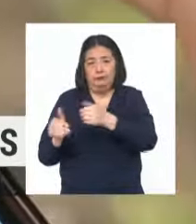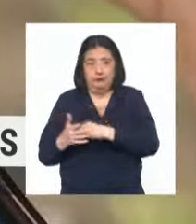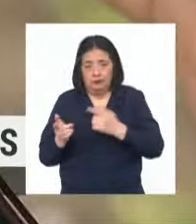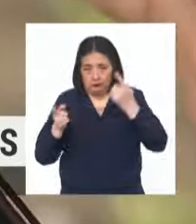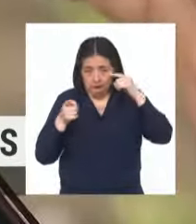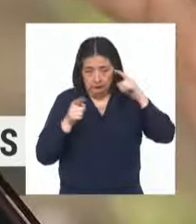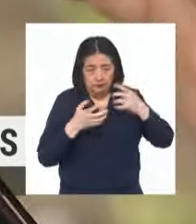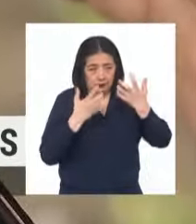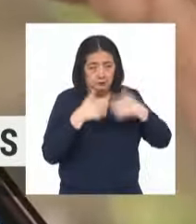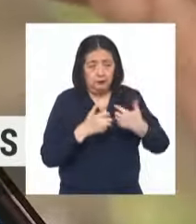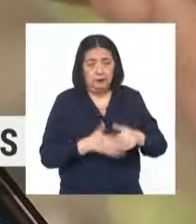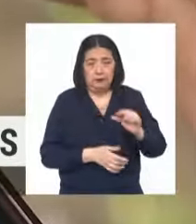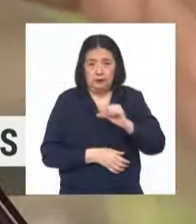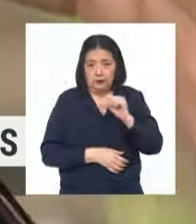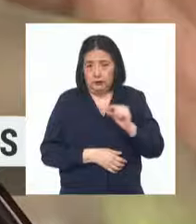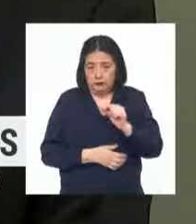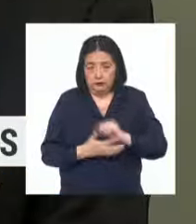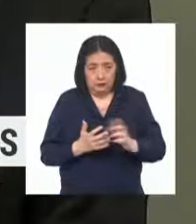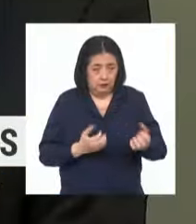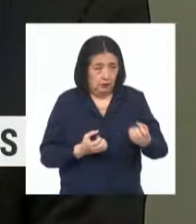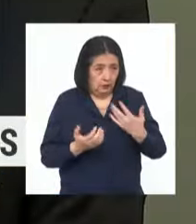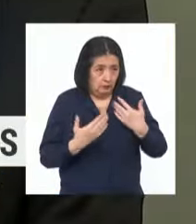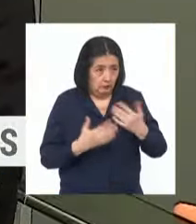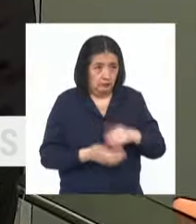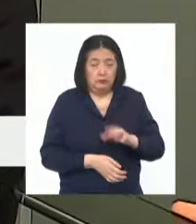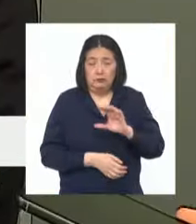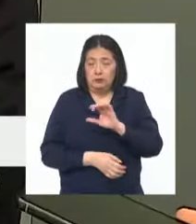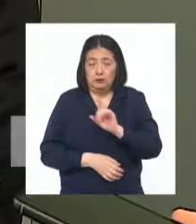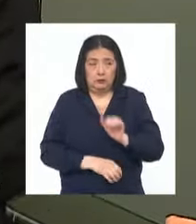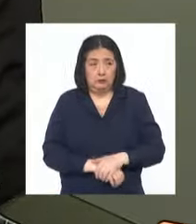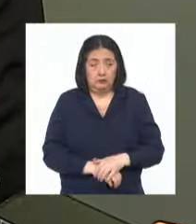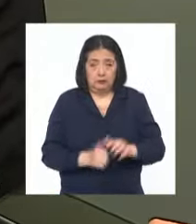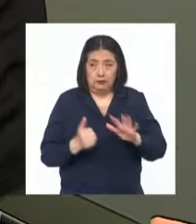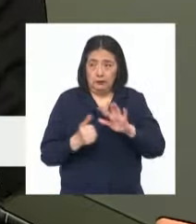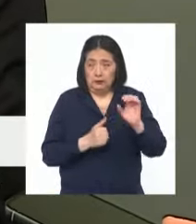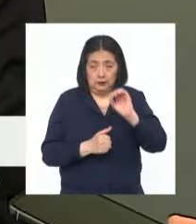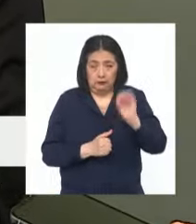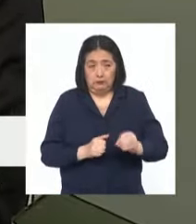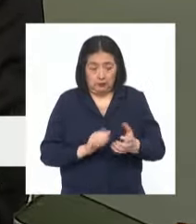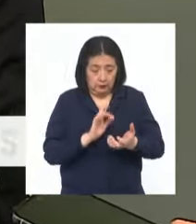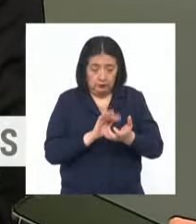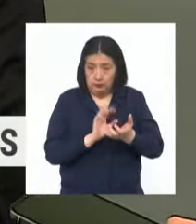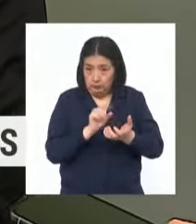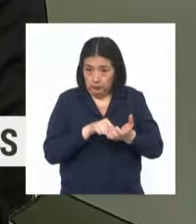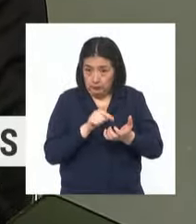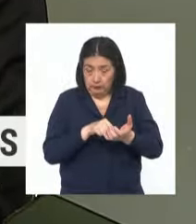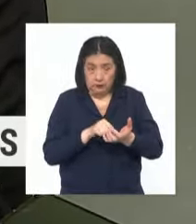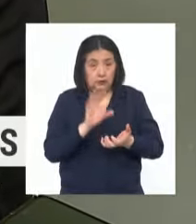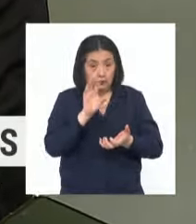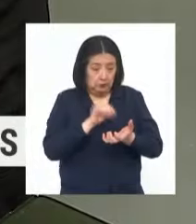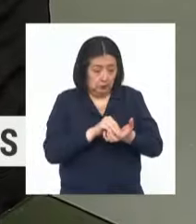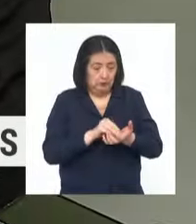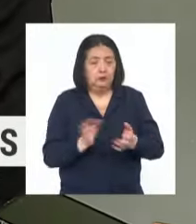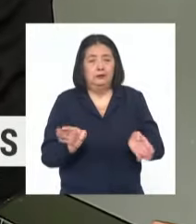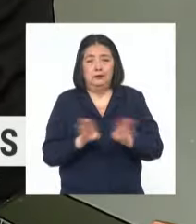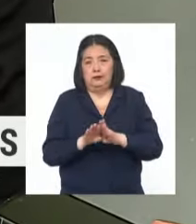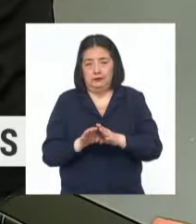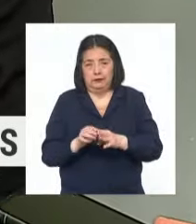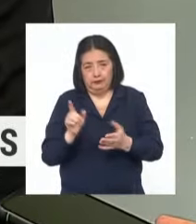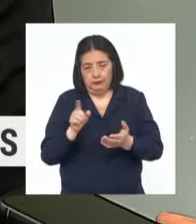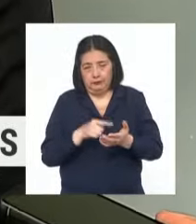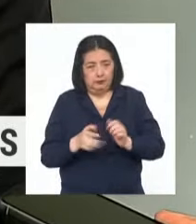coordinación con la empresa Google, según refirió Carlos Cueva. El 60% de aplicativos han sido cerrados, pero